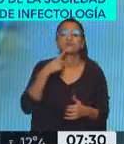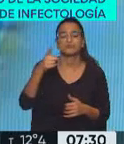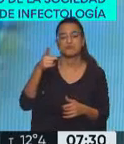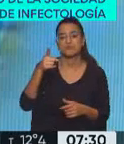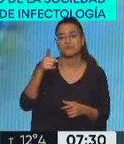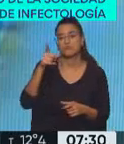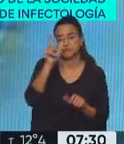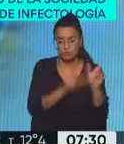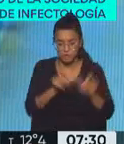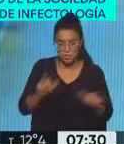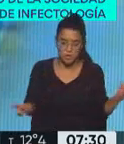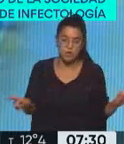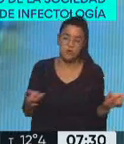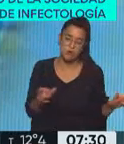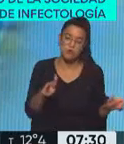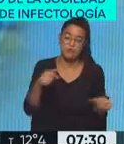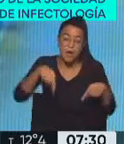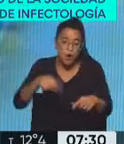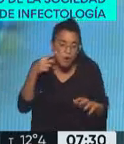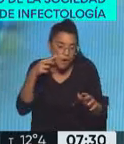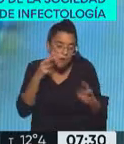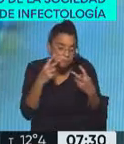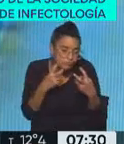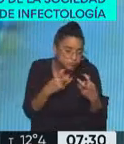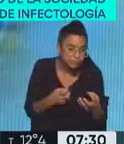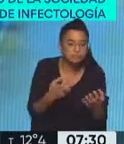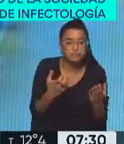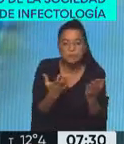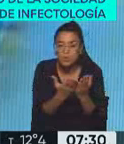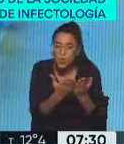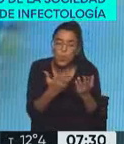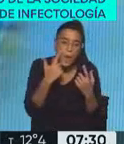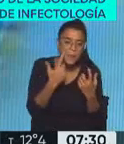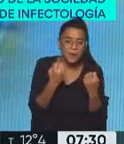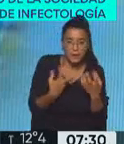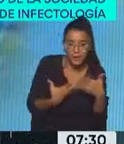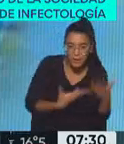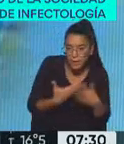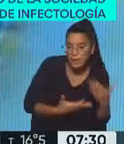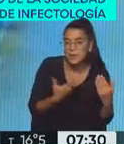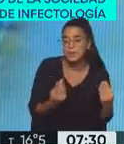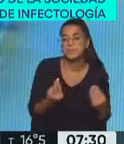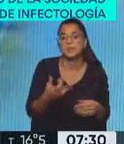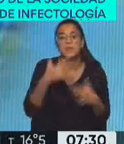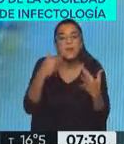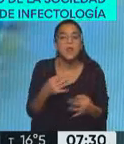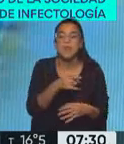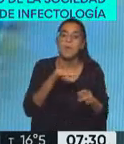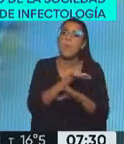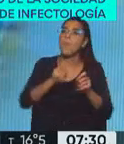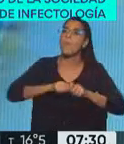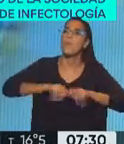en nuestro país que están bajo observación y bajo estudio y que en realidad no constituyen un